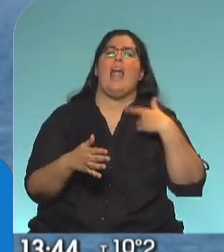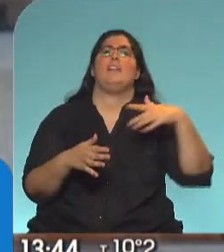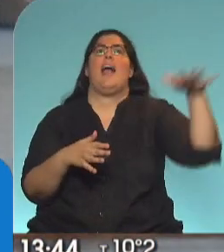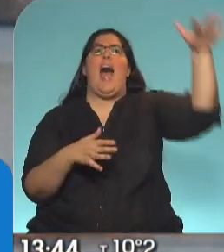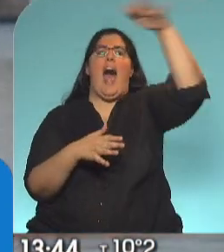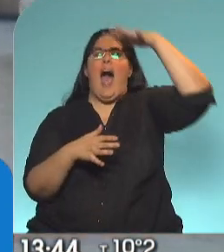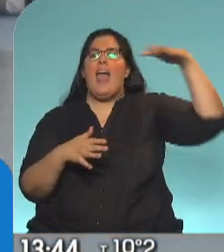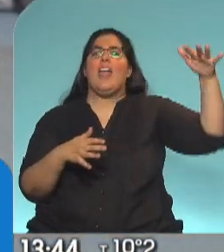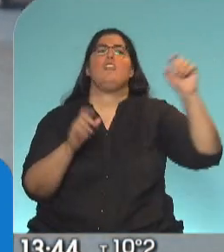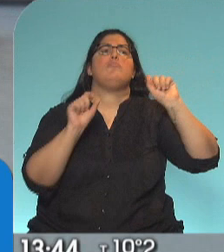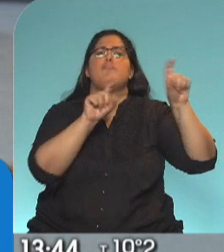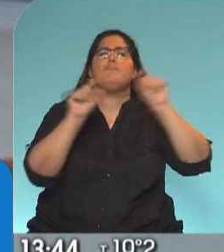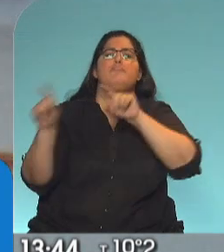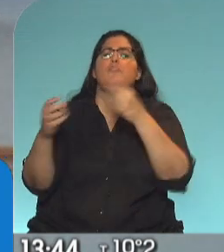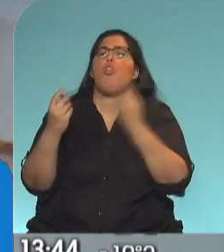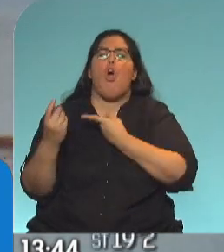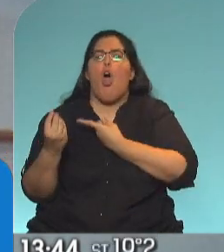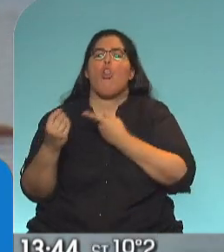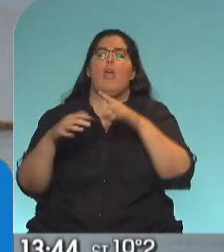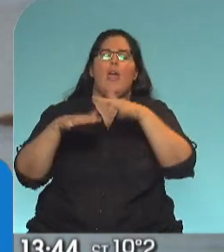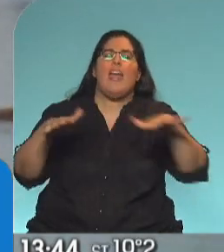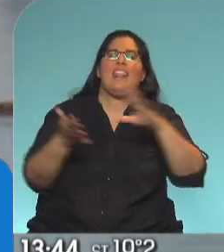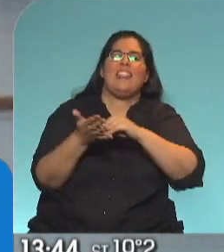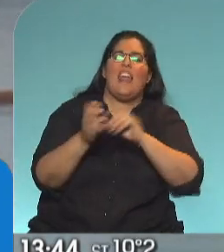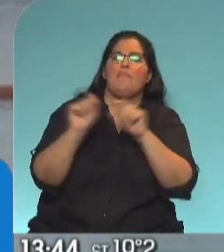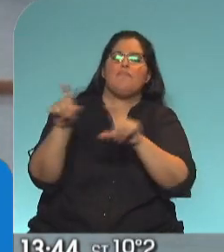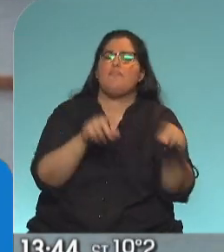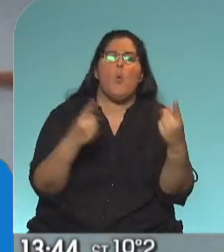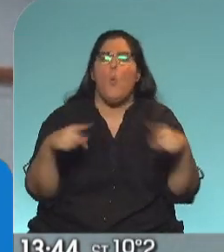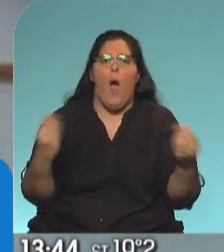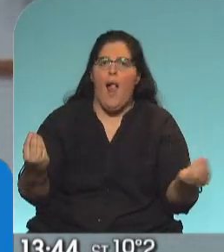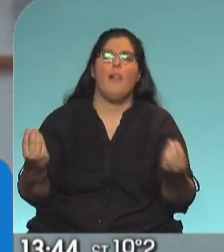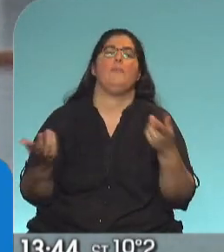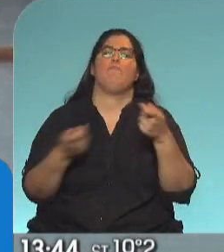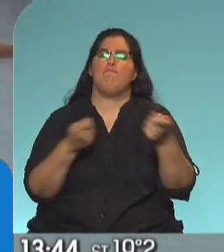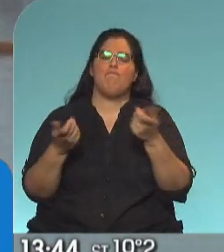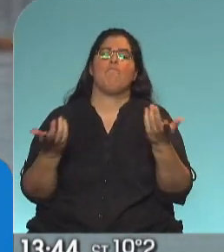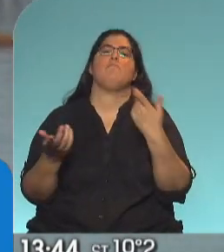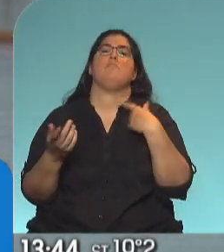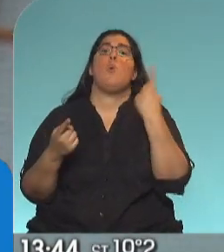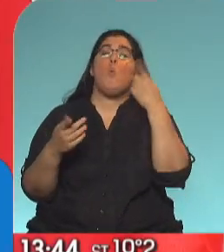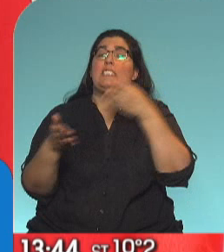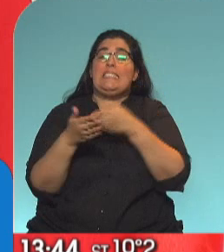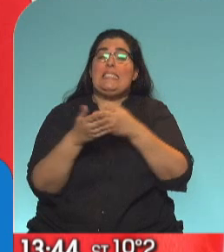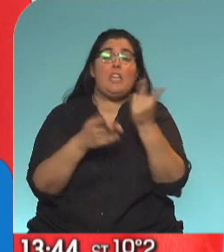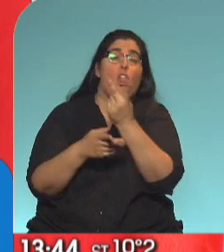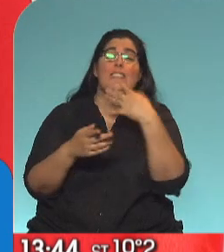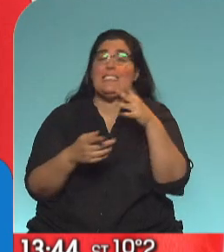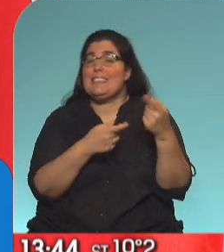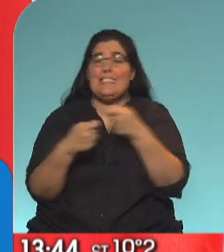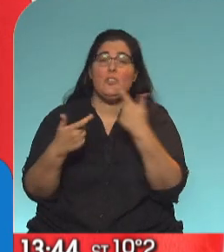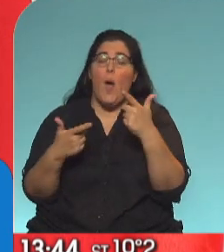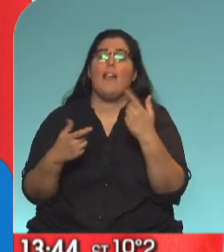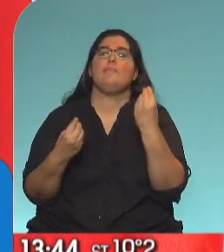económicas exclusivas y plataformas continentales. Uno de los principales obstáculos para un entendimiento es que Turquía